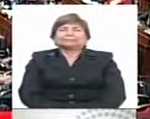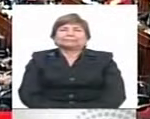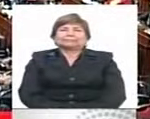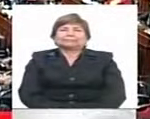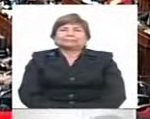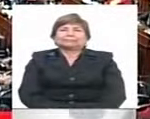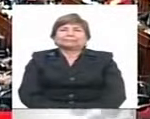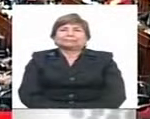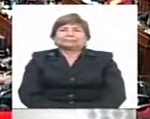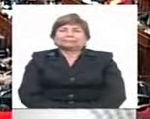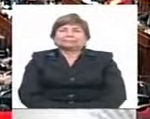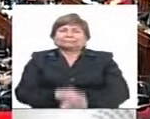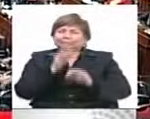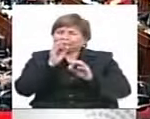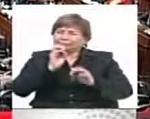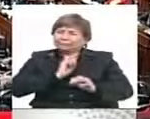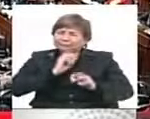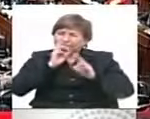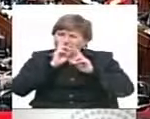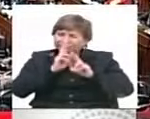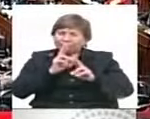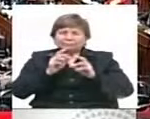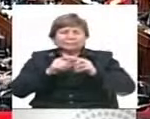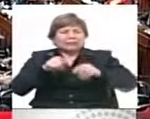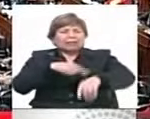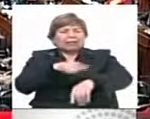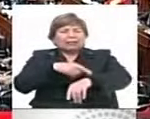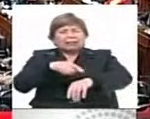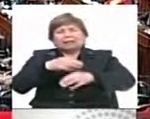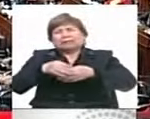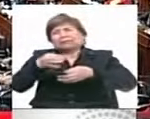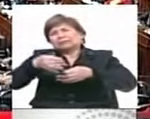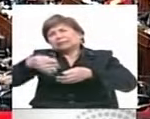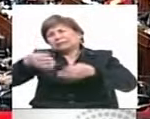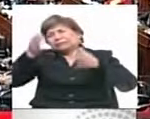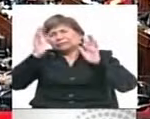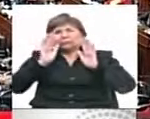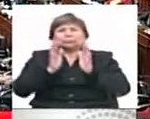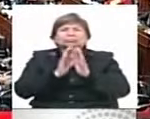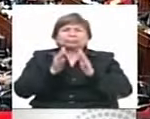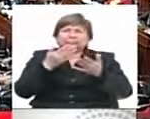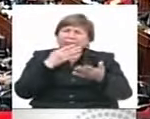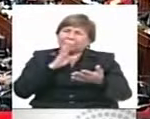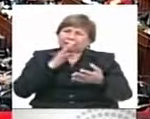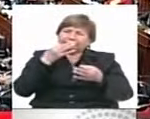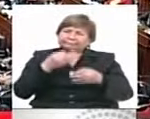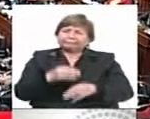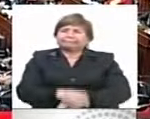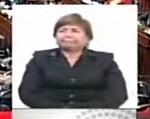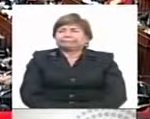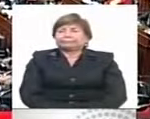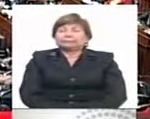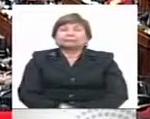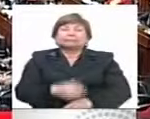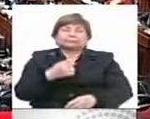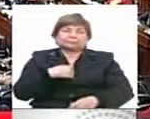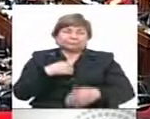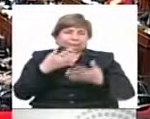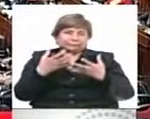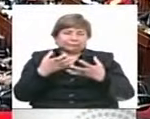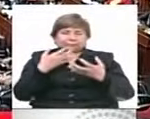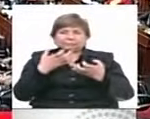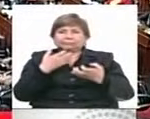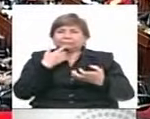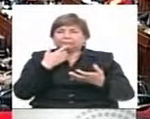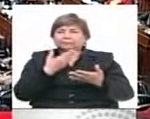favor, conduzcámonos con respeto. Más alargamos el debate si seguimos en ese plan. Por favor. Yo quisiera, a ver, señora